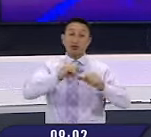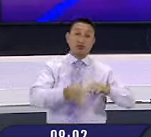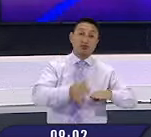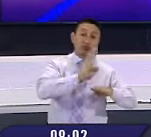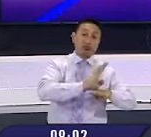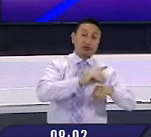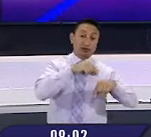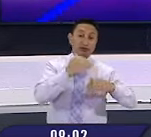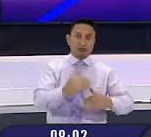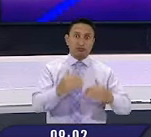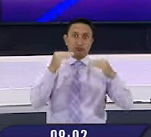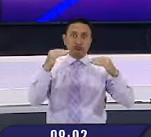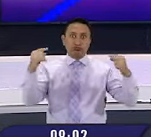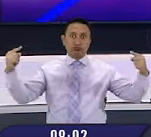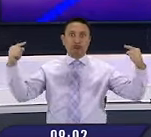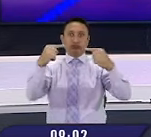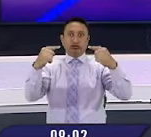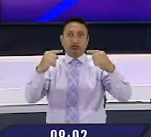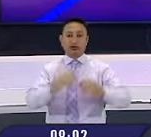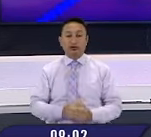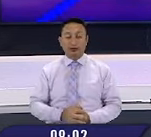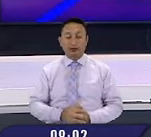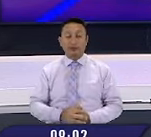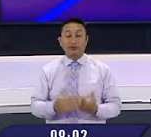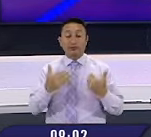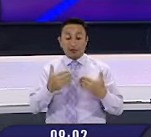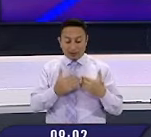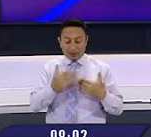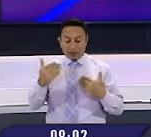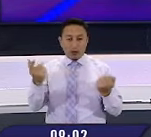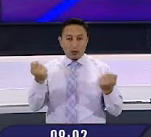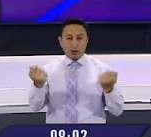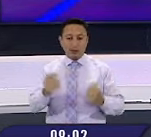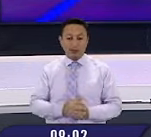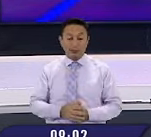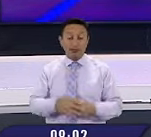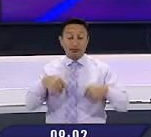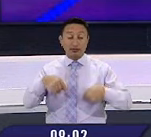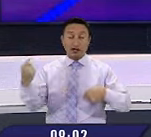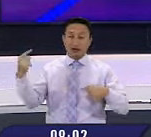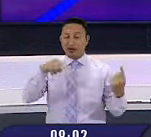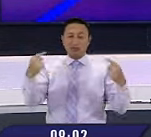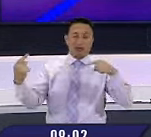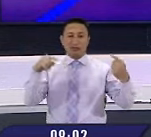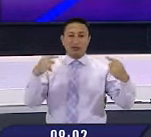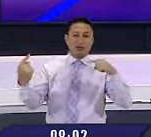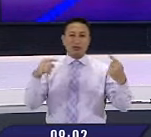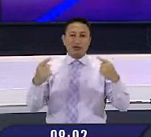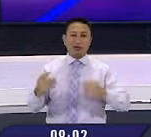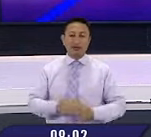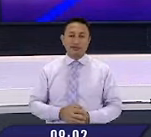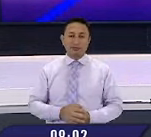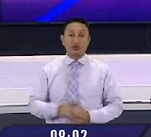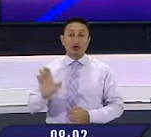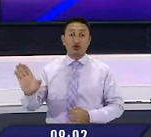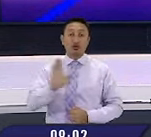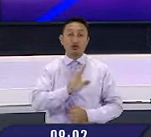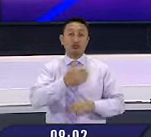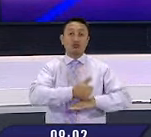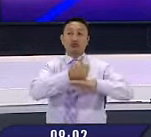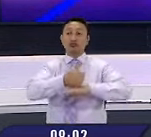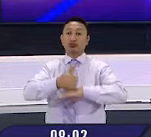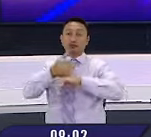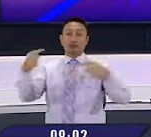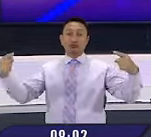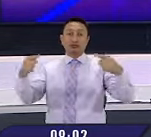han escalado a su máximo nivel dentro de este periodo de gobierno tras las acusaciones levantadas por los máximos líderes de ambos poderes